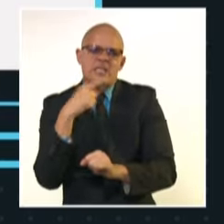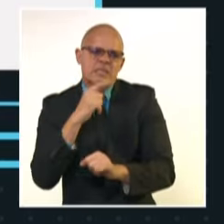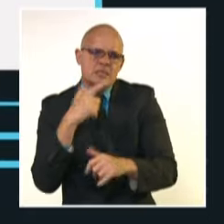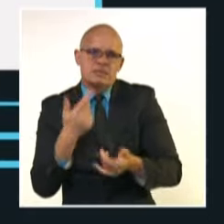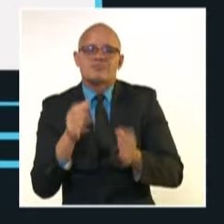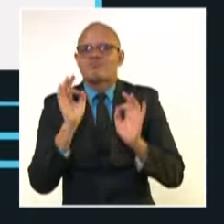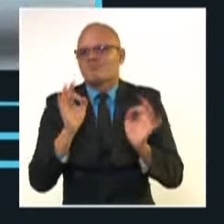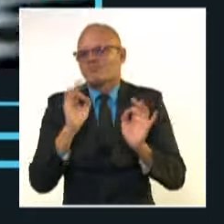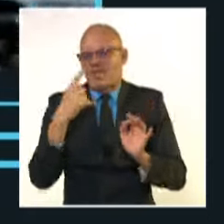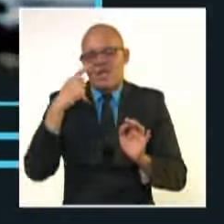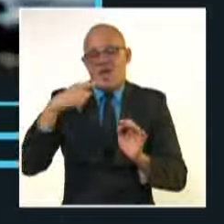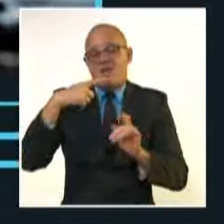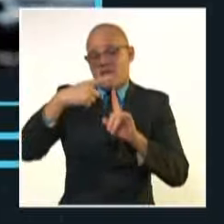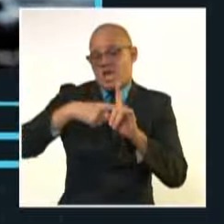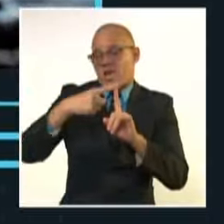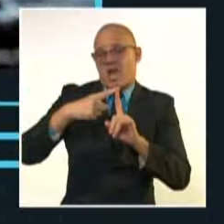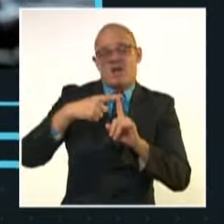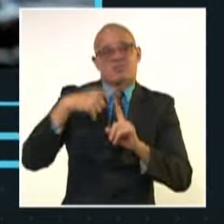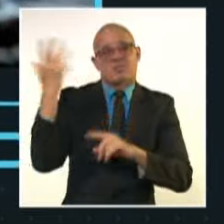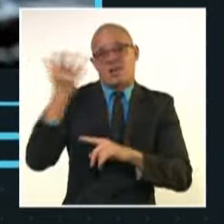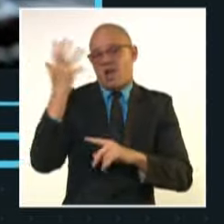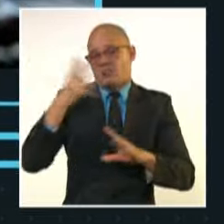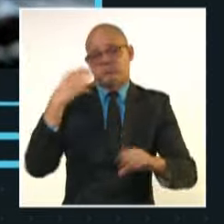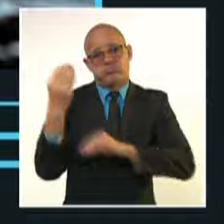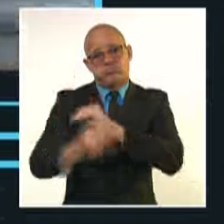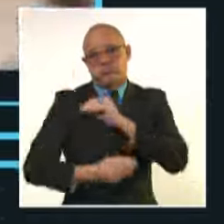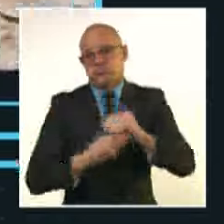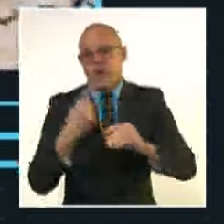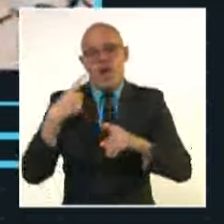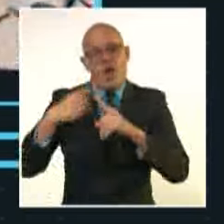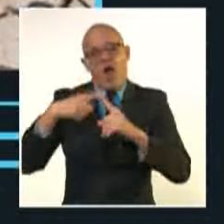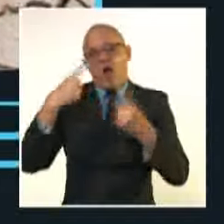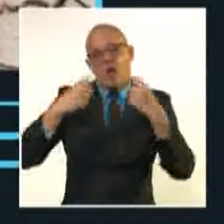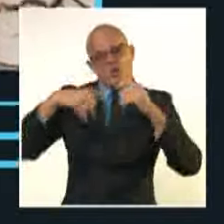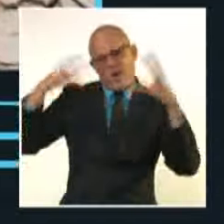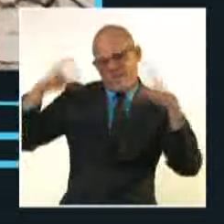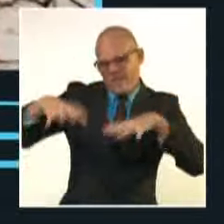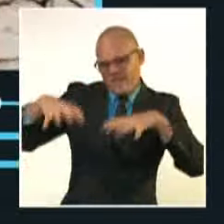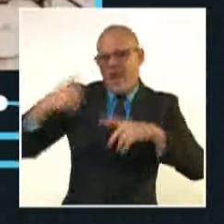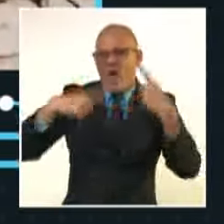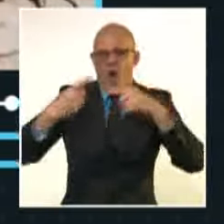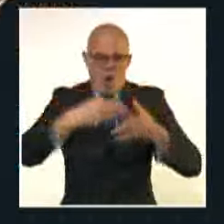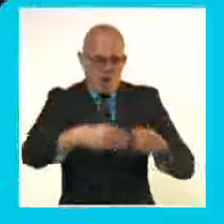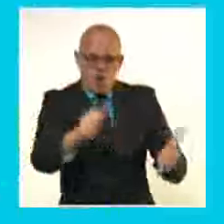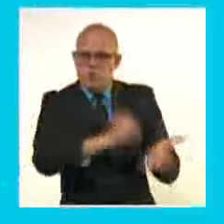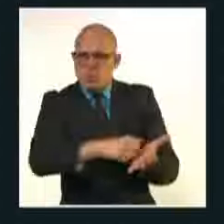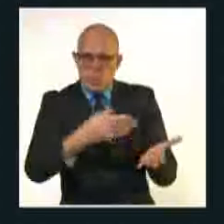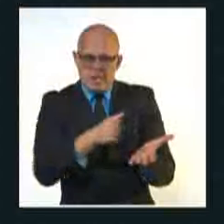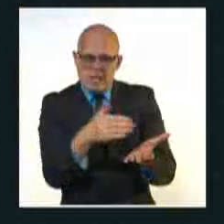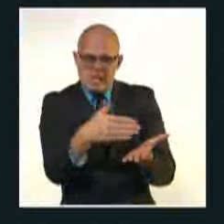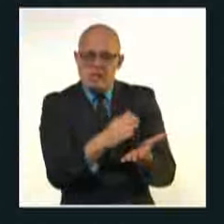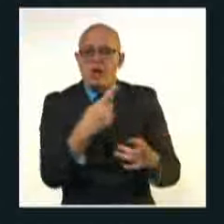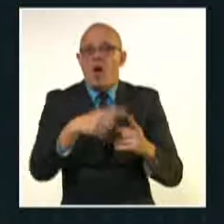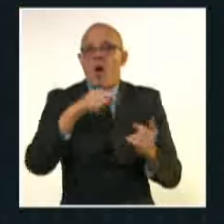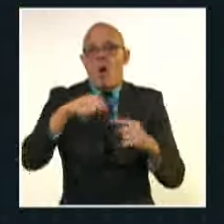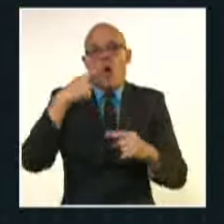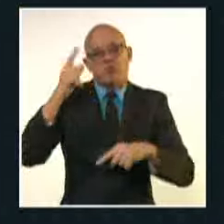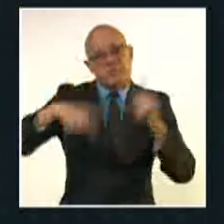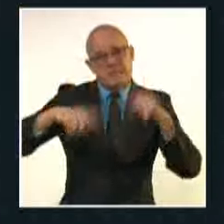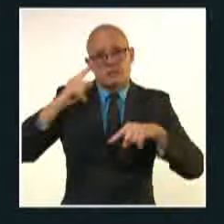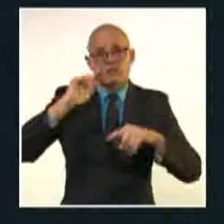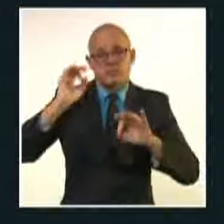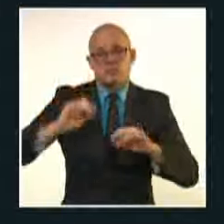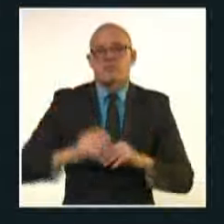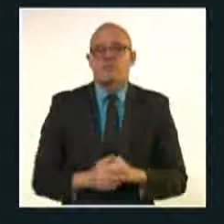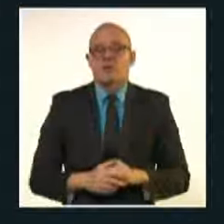indicadores del cambio climático alcanzaron niveles récord con eventos vinculados al calentamiento global. En las semanas previas al